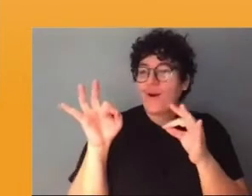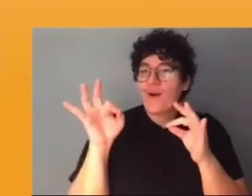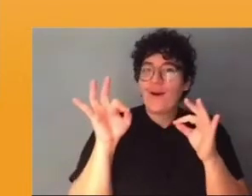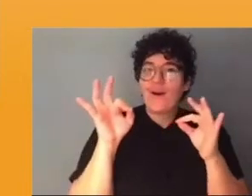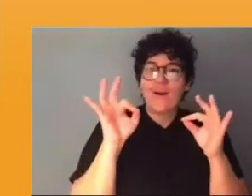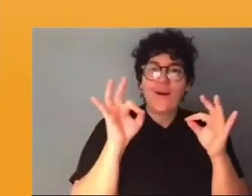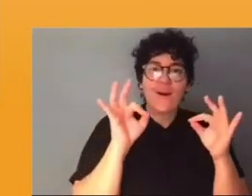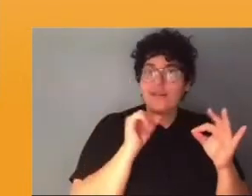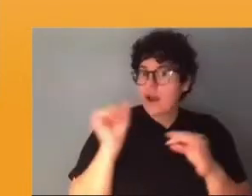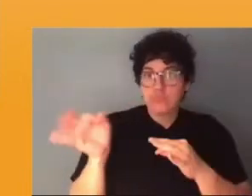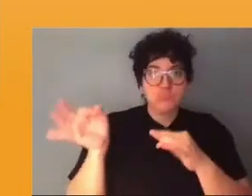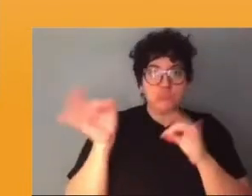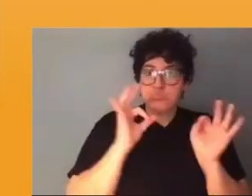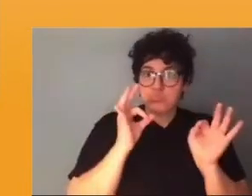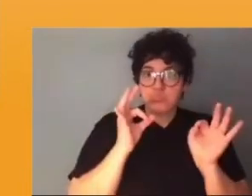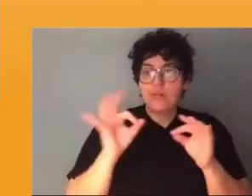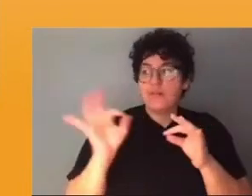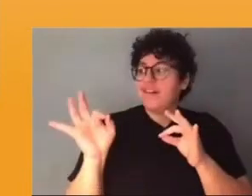ver mis ojos.